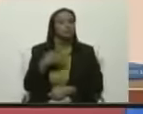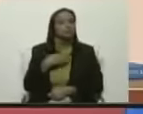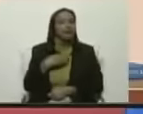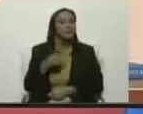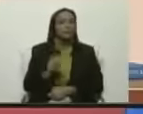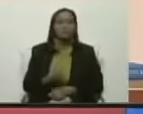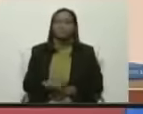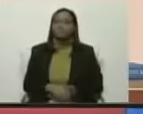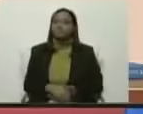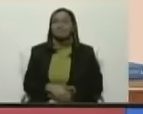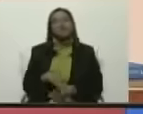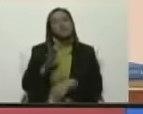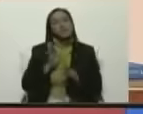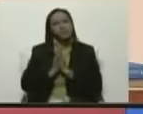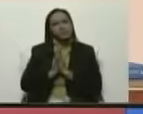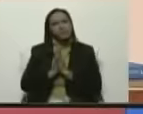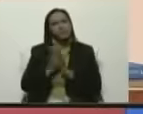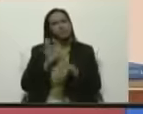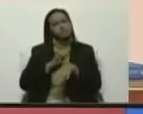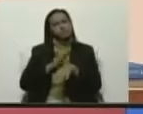a los señores